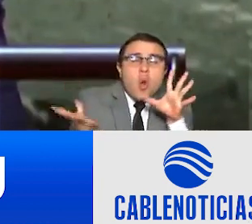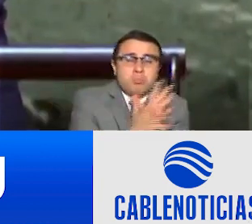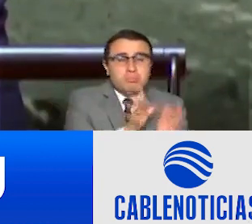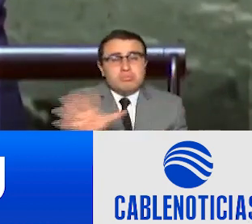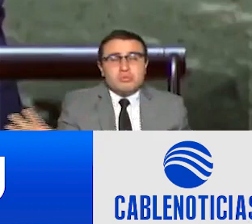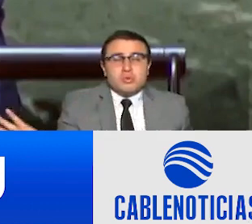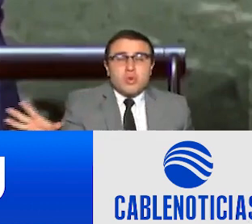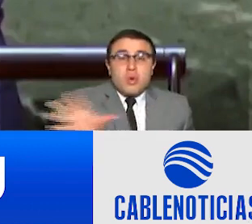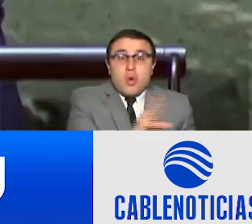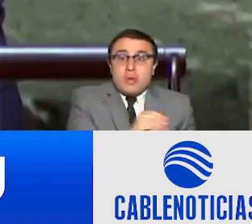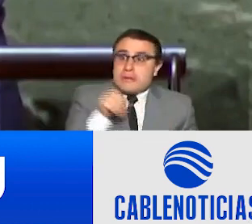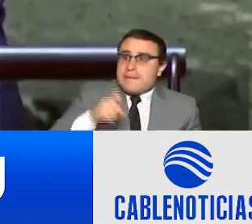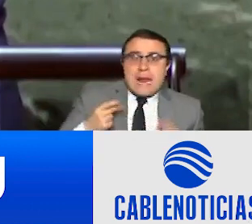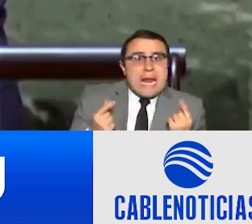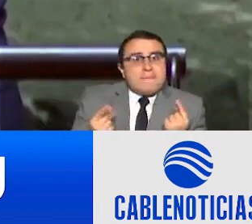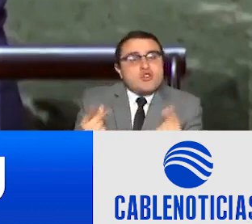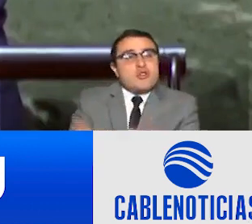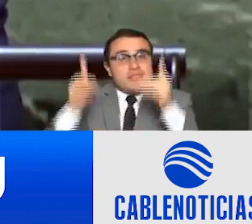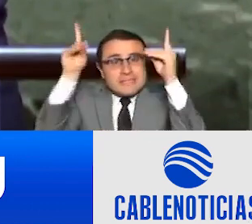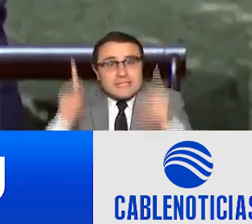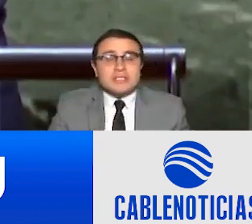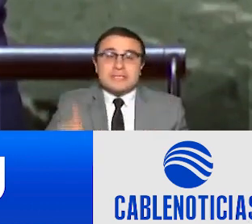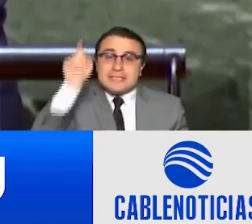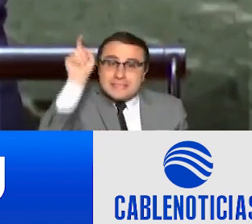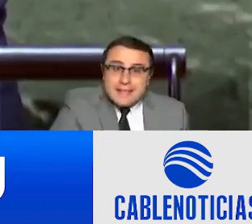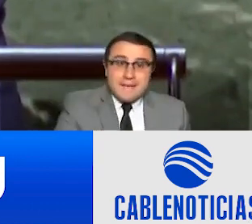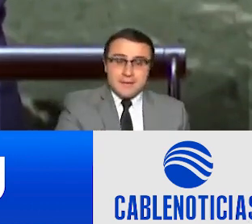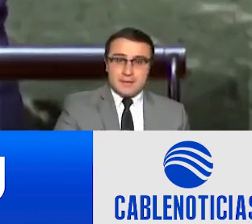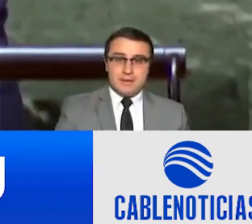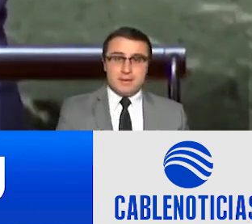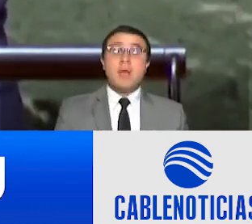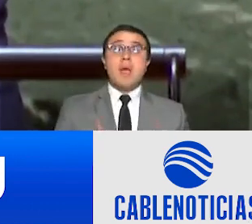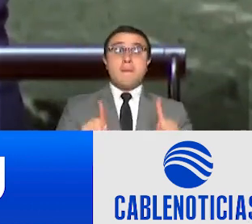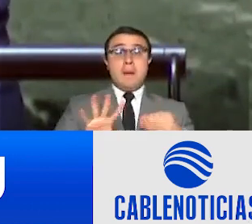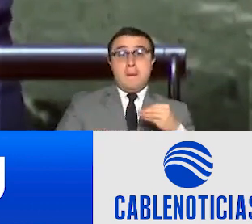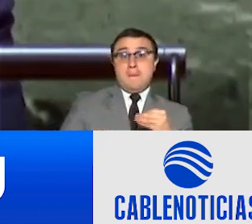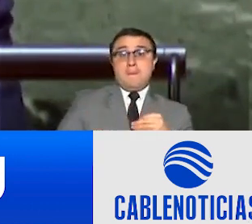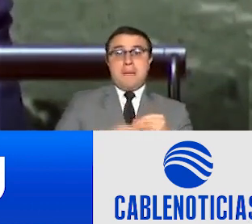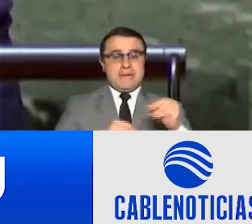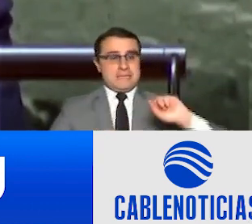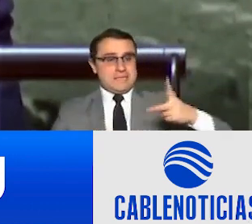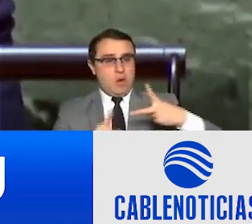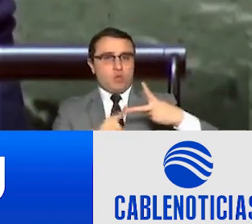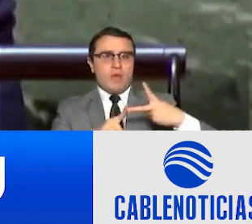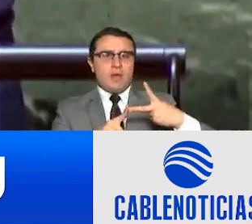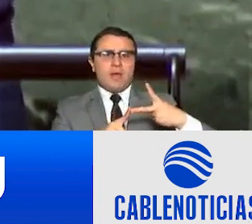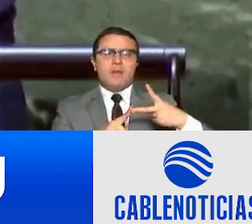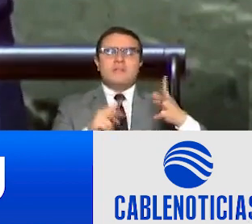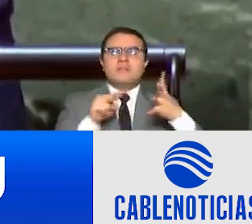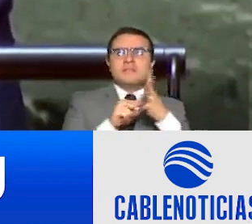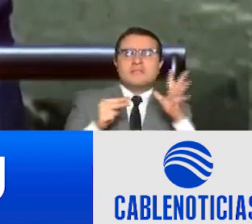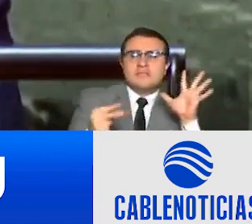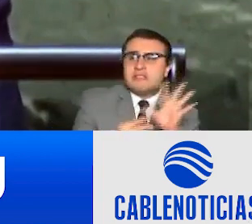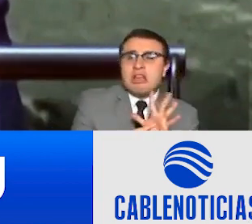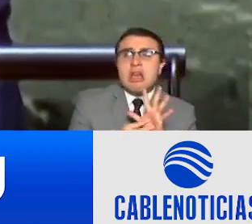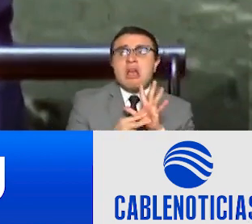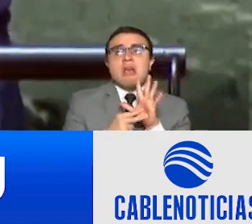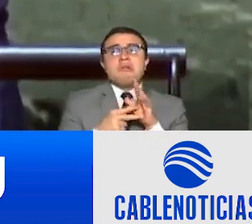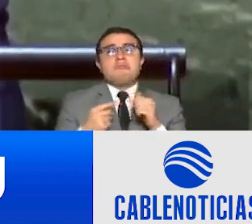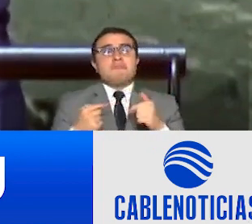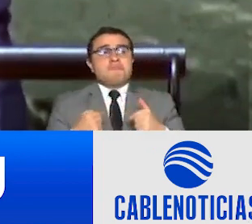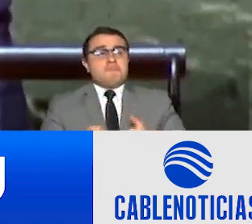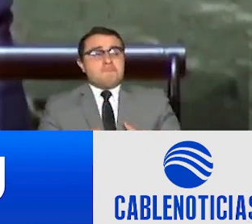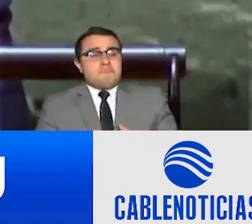tomar las decisiones. Pero la segunda tiene que ver con que no podemos esperar ya del